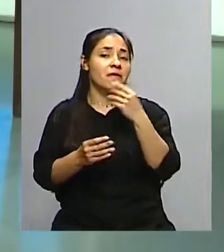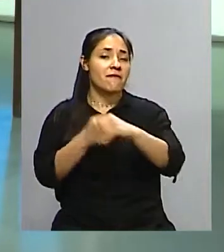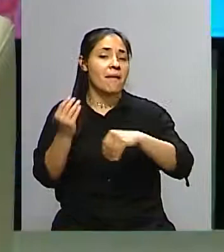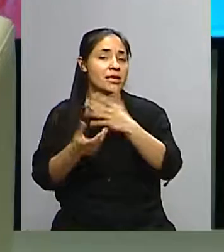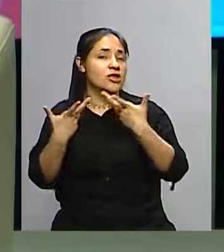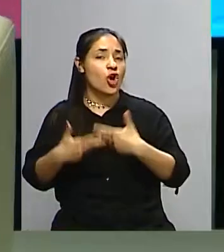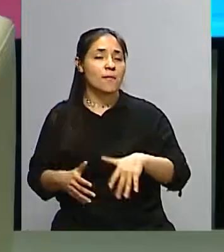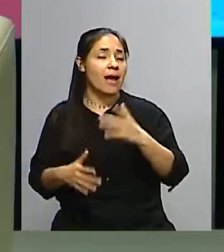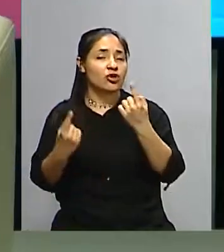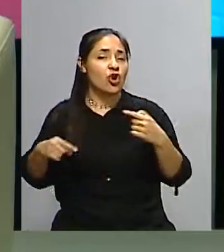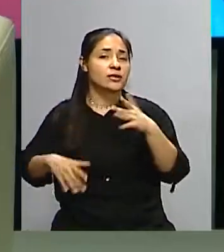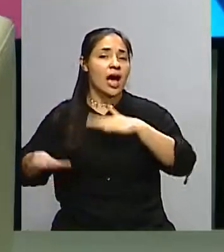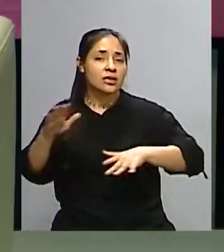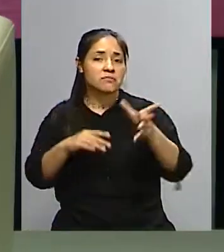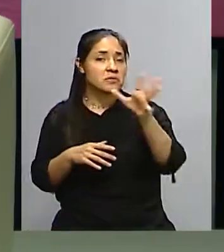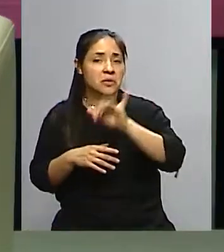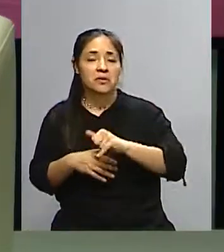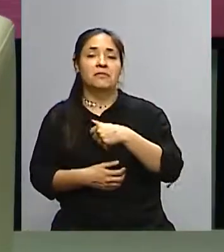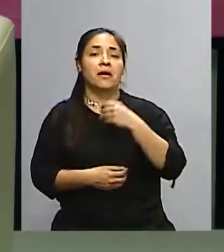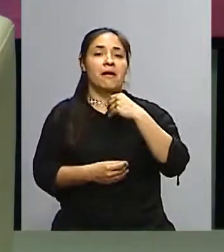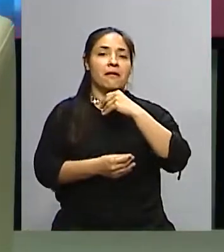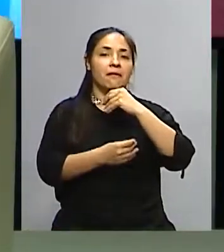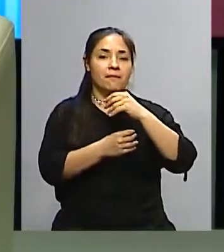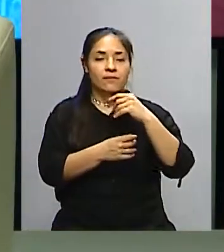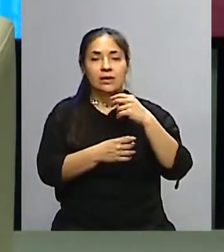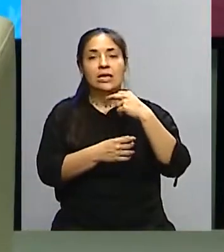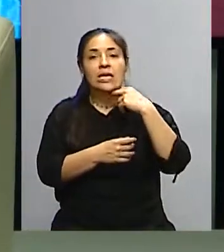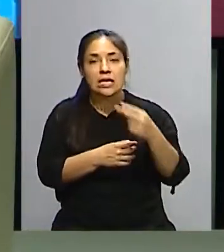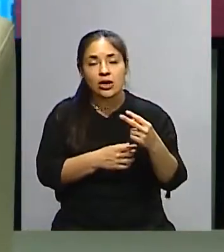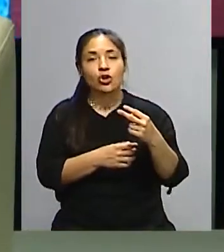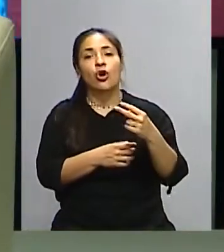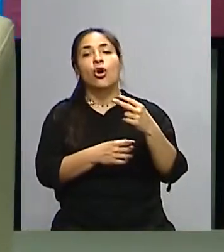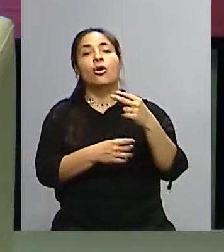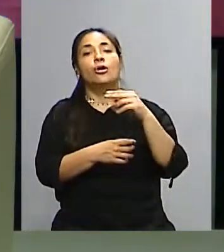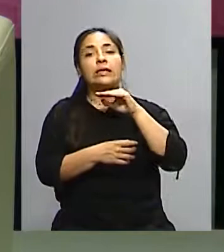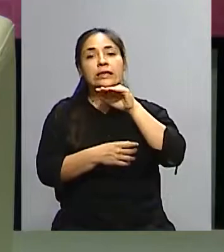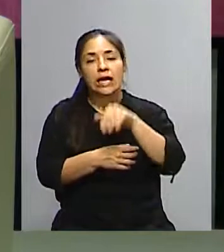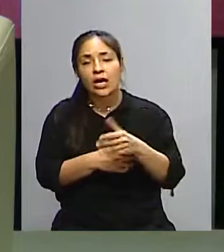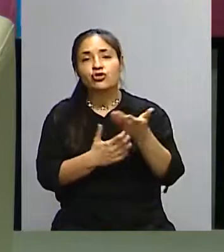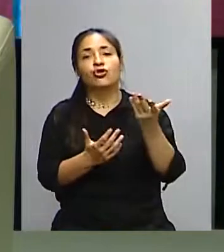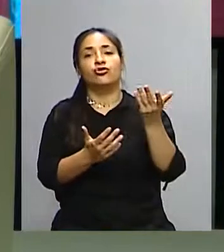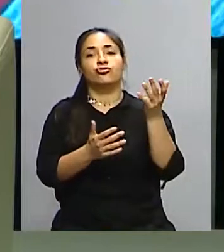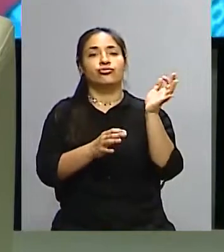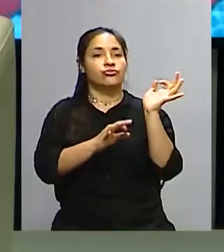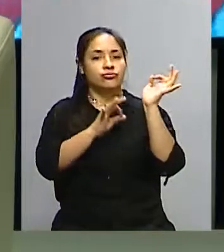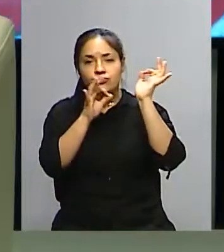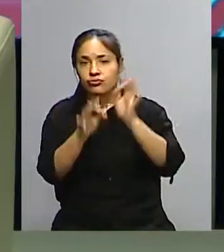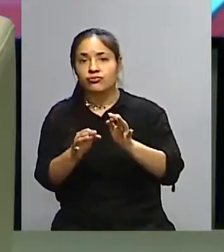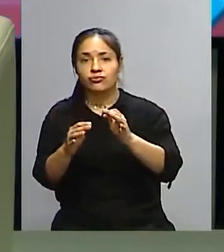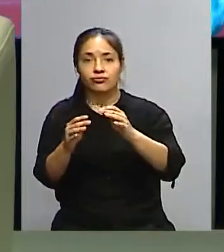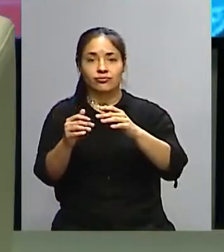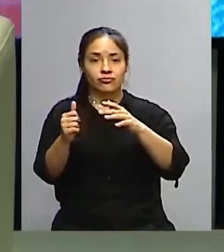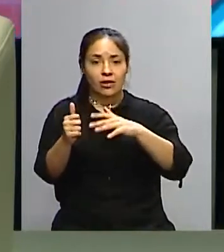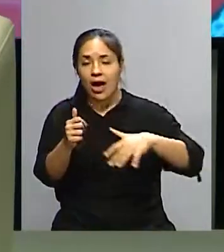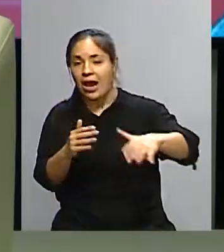su casa. De repente ven a sus hijos, sus nietos que llegan a vivir con ellos. Empiezan a tomar control también de los